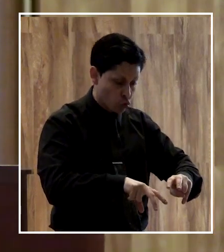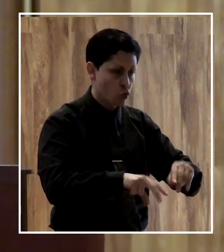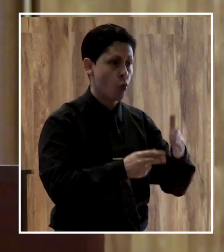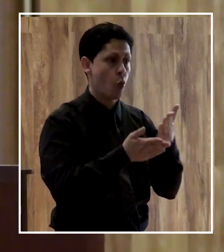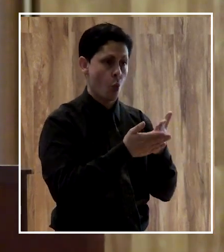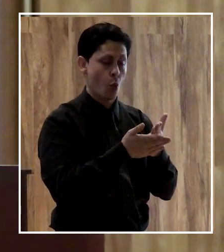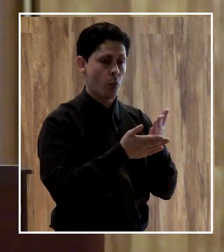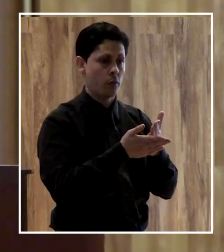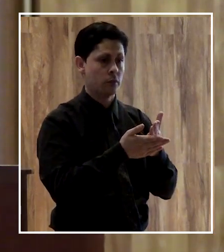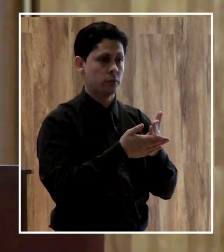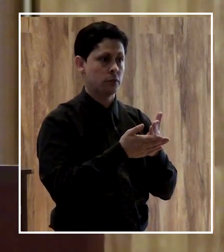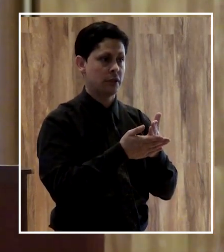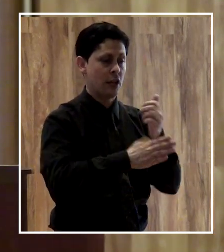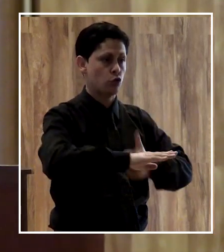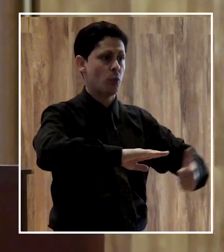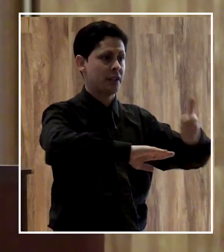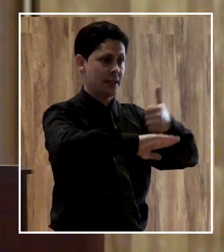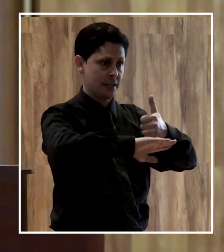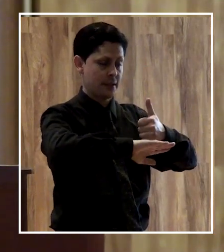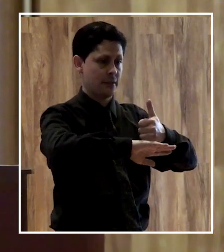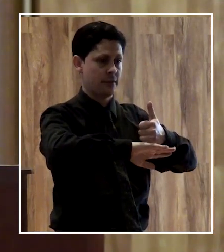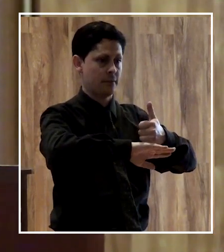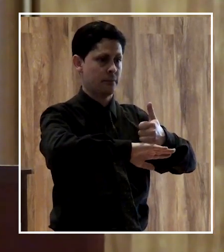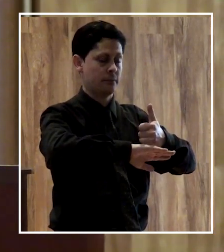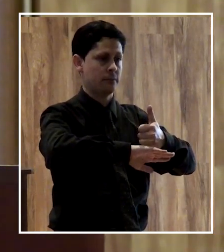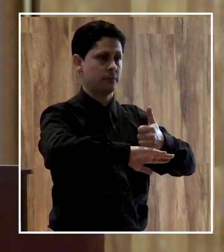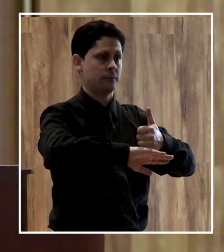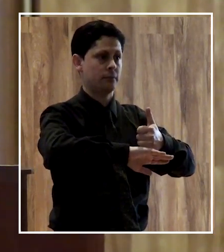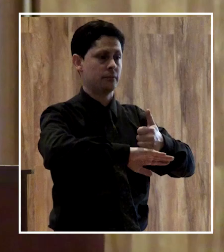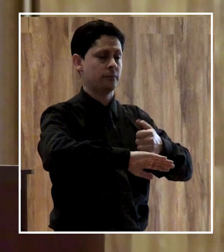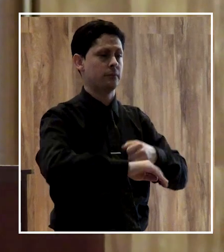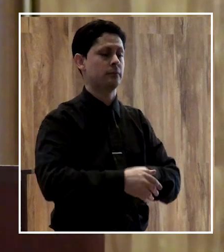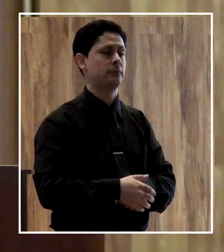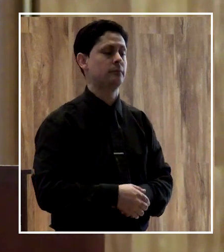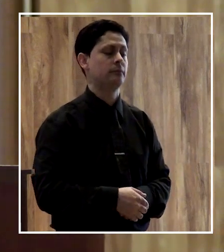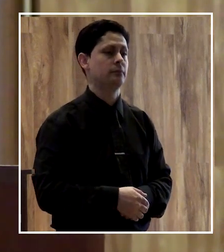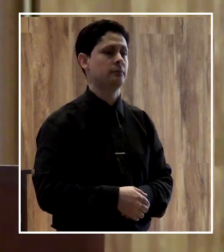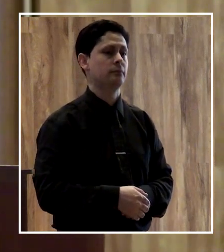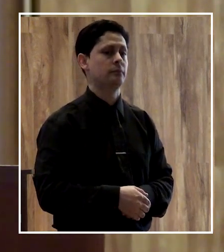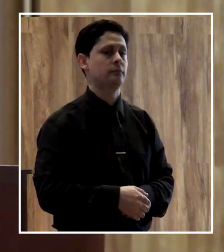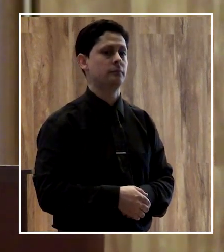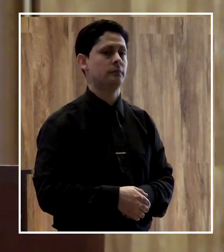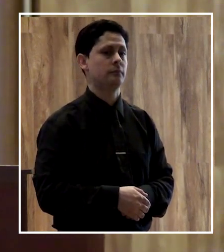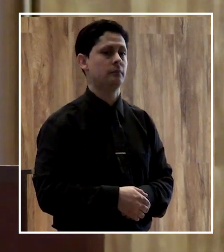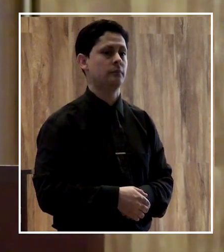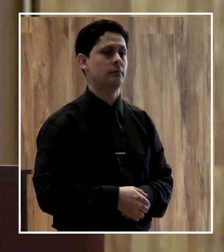Investigaciones Educacionales que la superintendencia tenía.